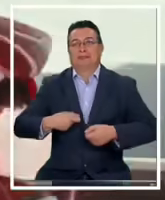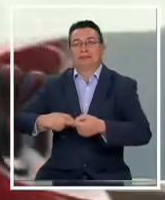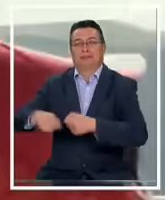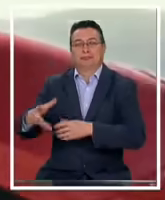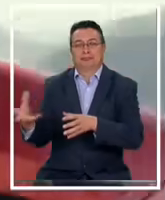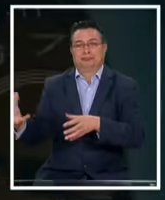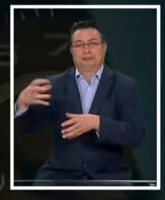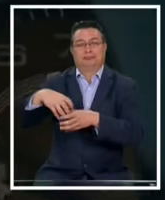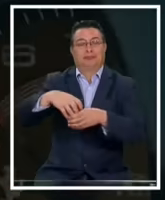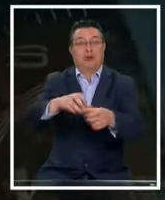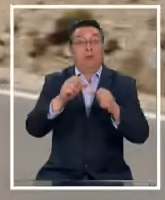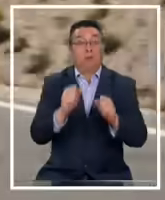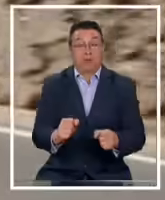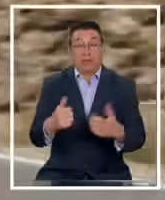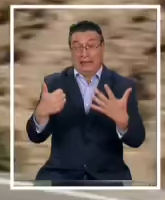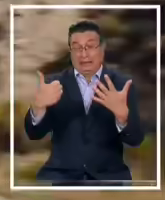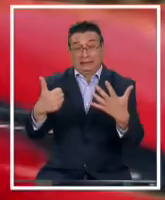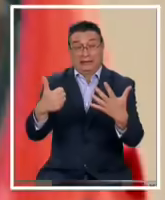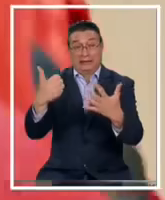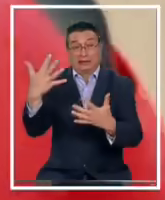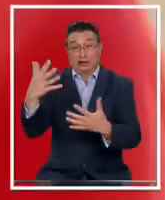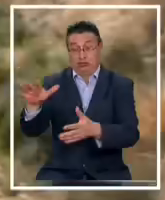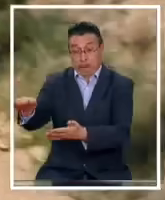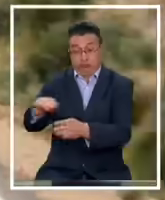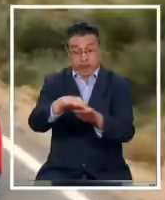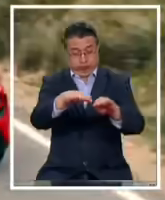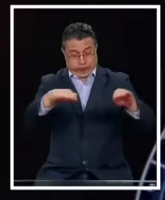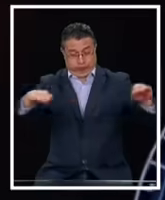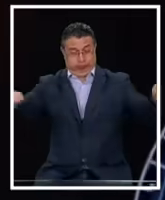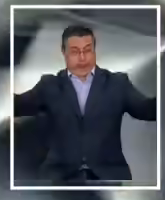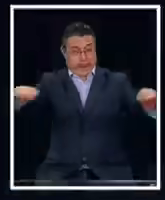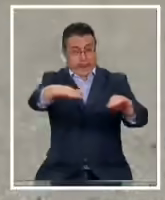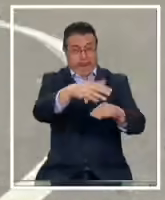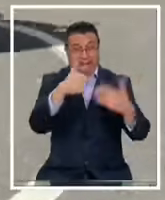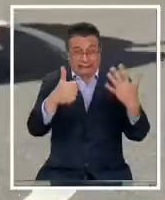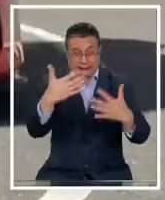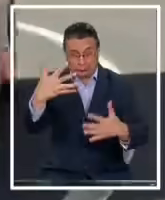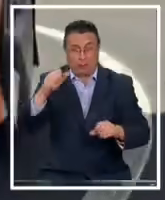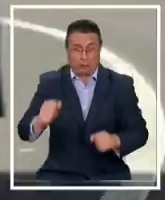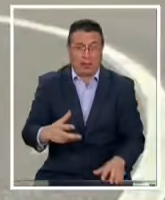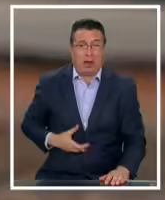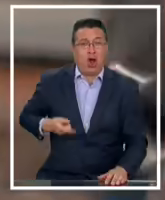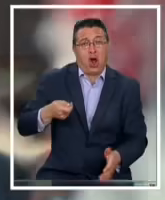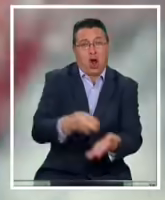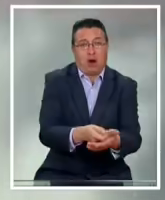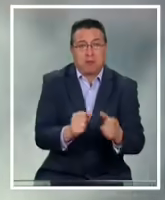podrían haber adquirido 65 de estos autos si 65